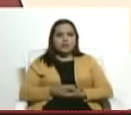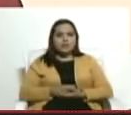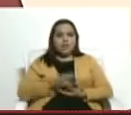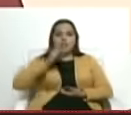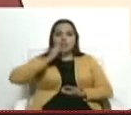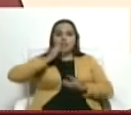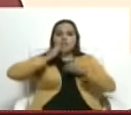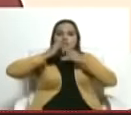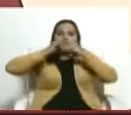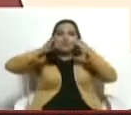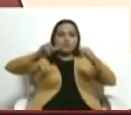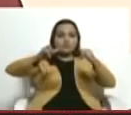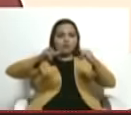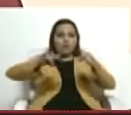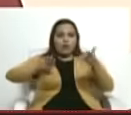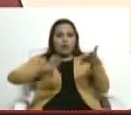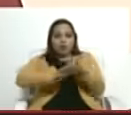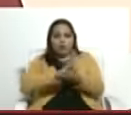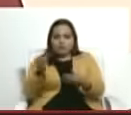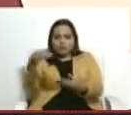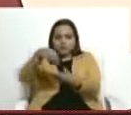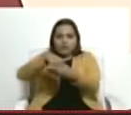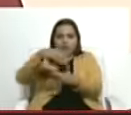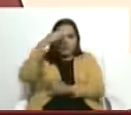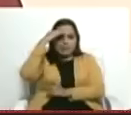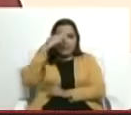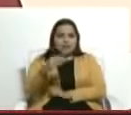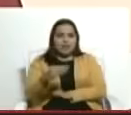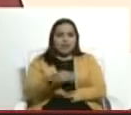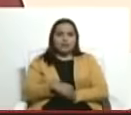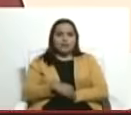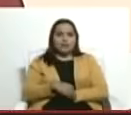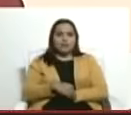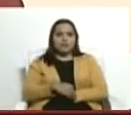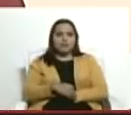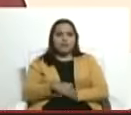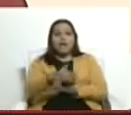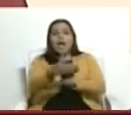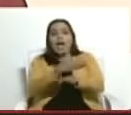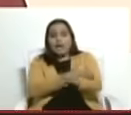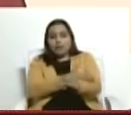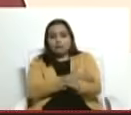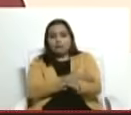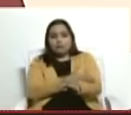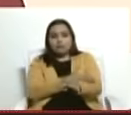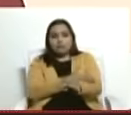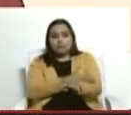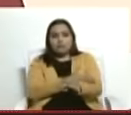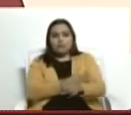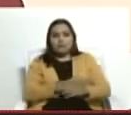denunció de una acción militar conjunta, ya además